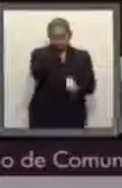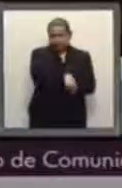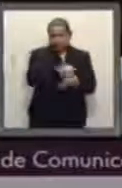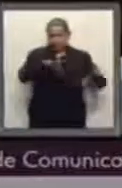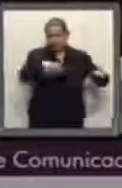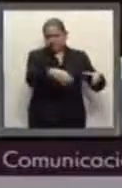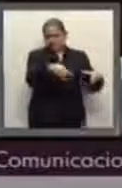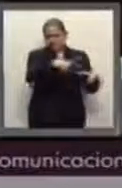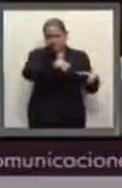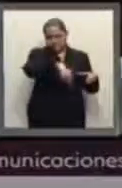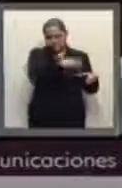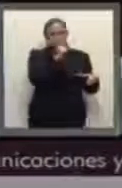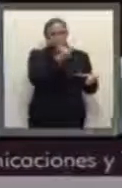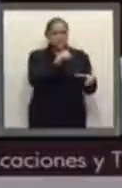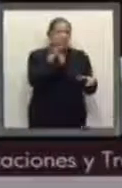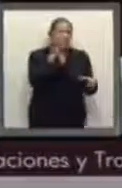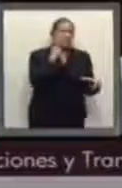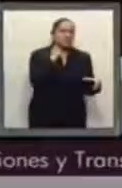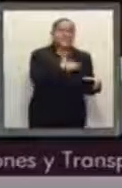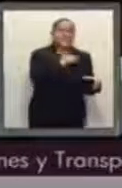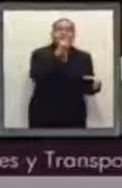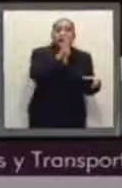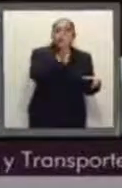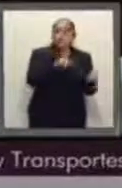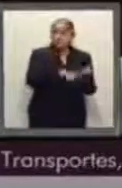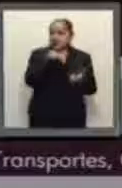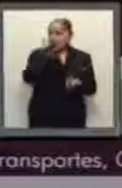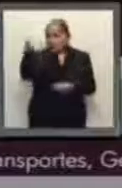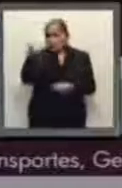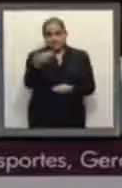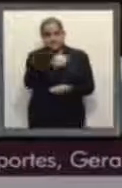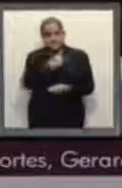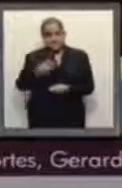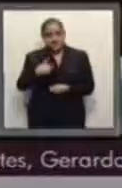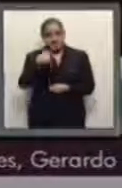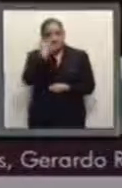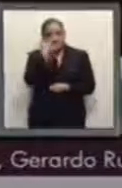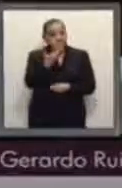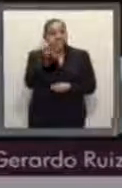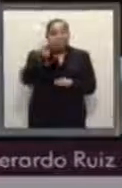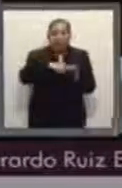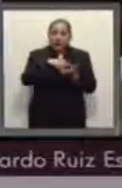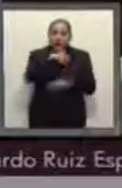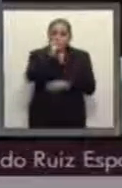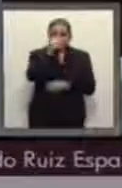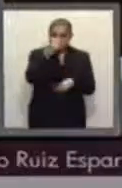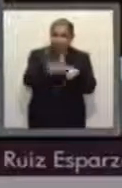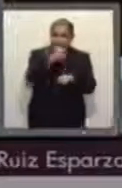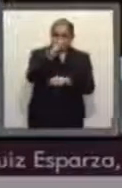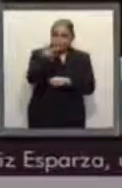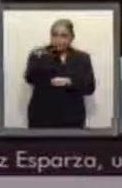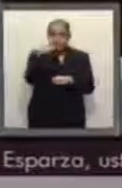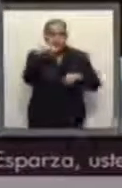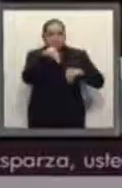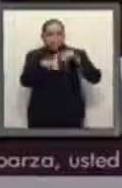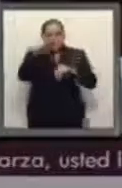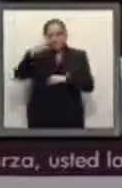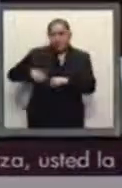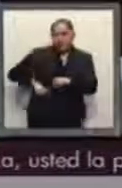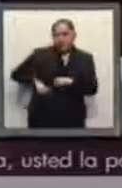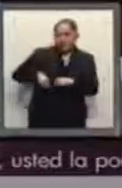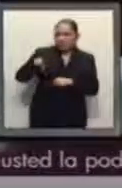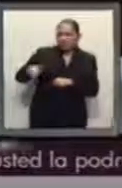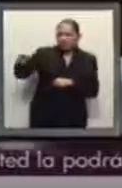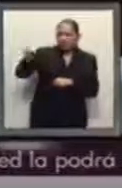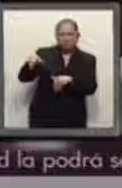al secretario de la SEP, que solo pretende privatizar la educación en nuestro país con el riesgo de desaparecerla. ¿Por qué les vamos a